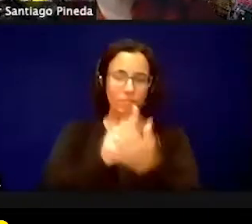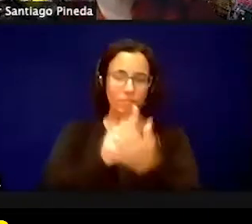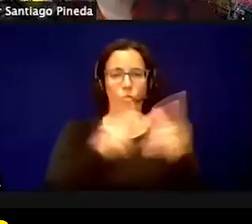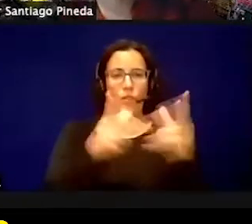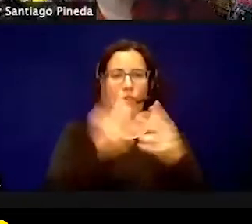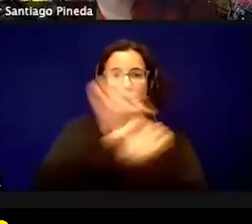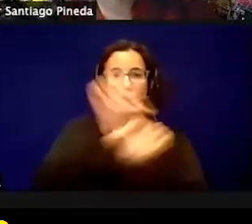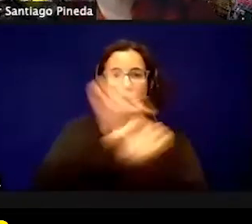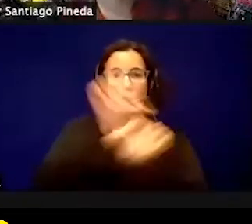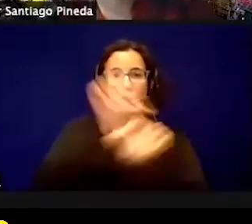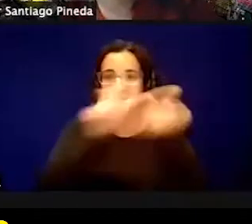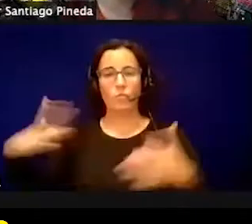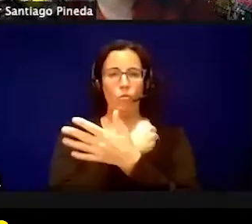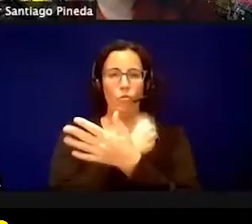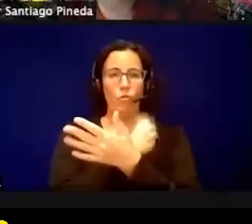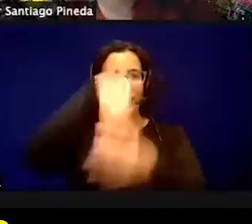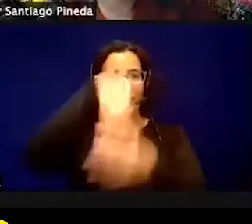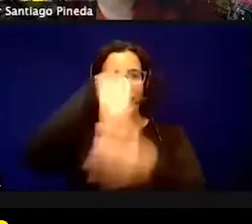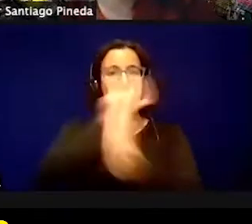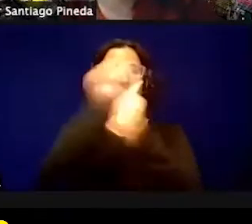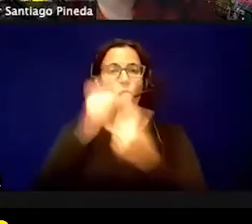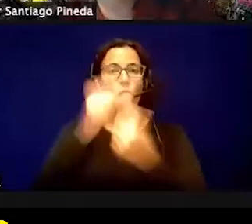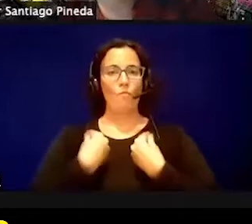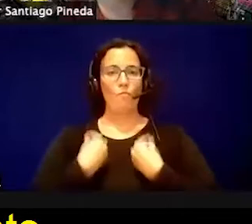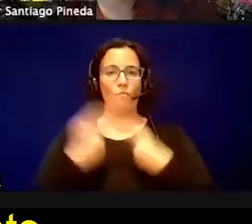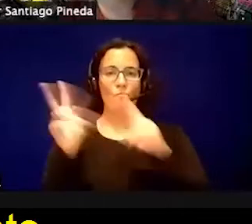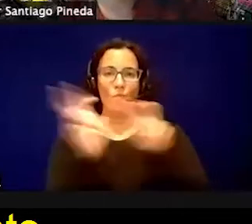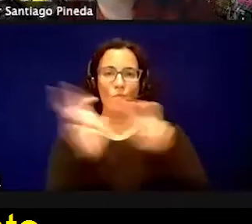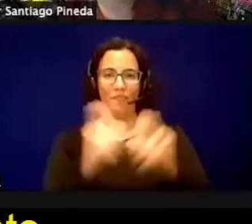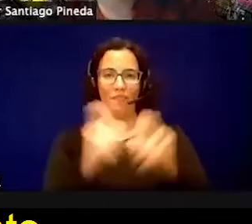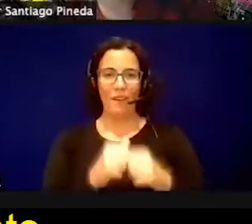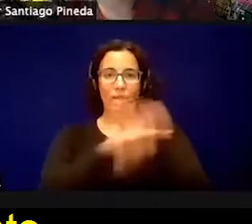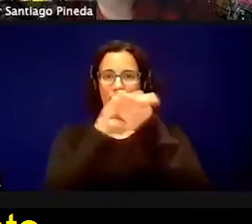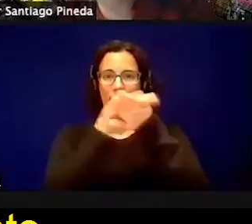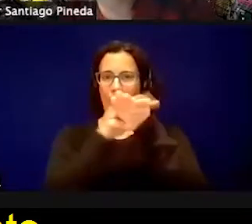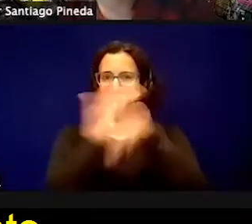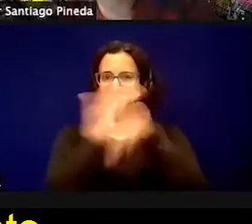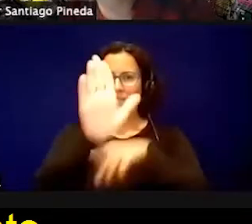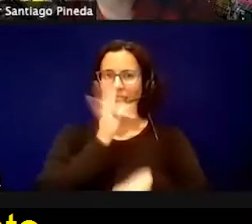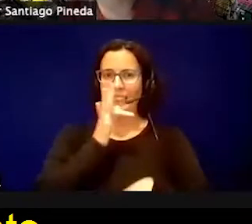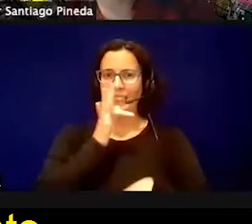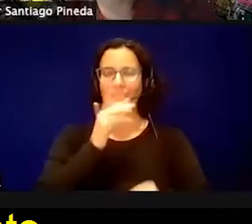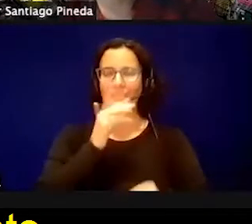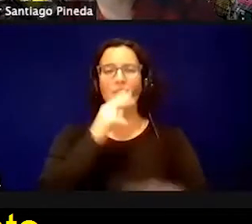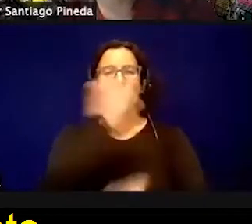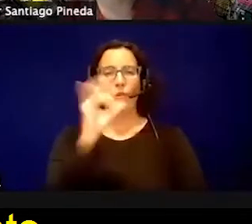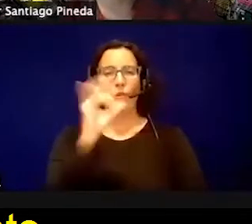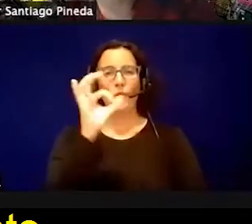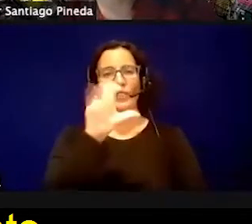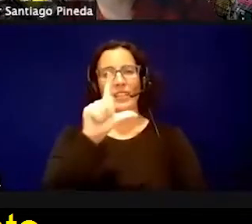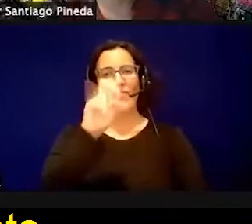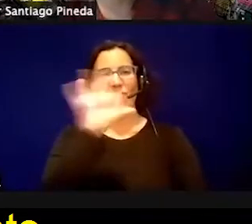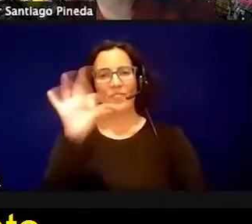personas en nuestra nueva forma de vida. Disculpadme que no me he presentado, mi nombre es José Luis Borao, soy el jefe del Departamento